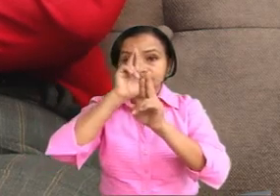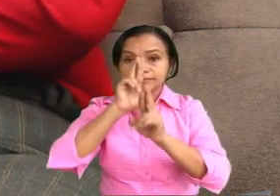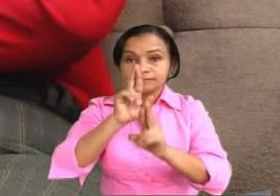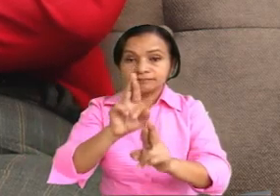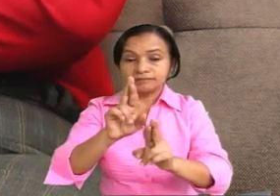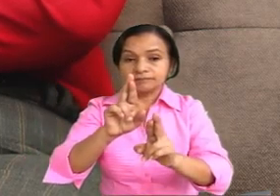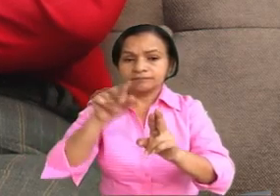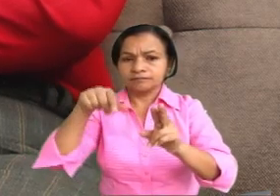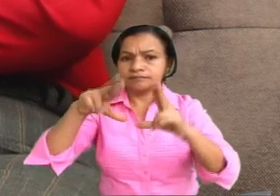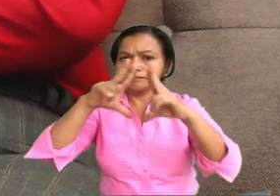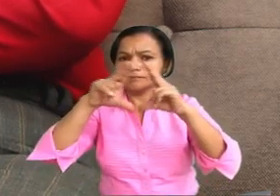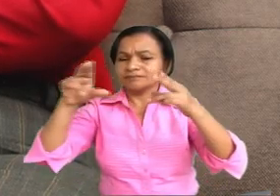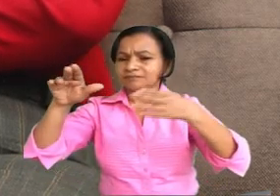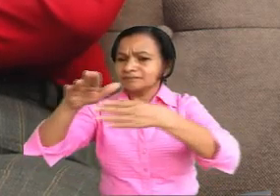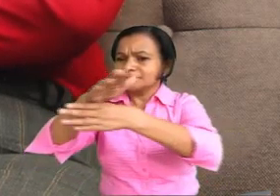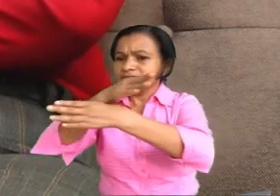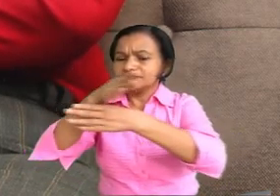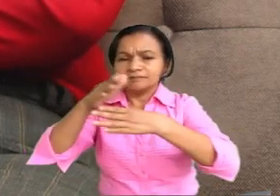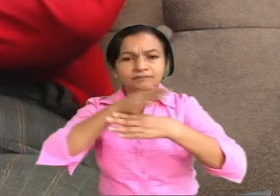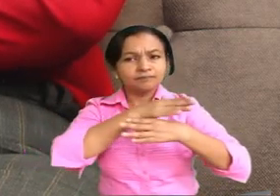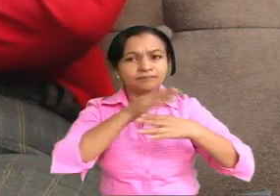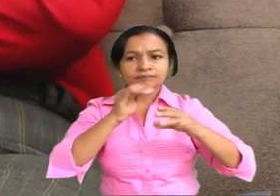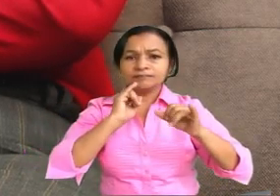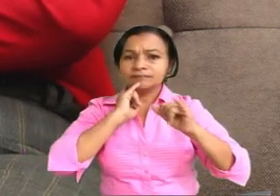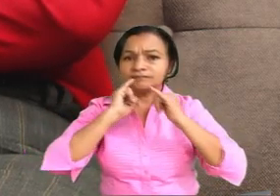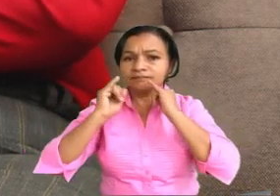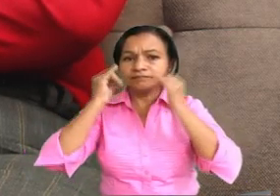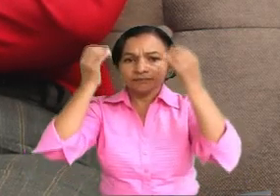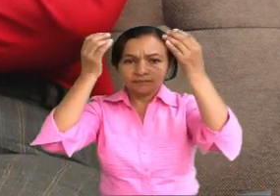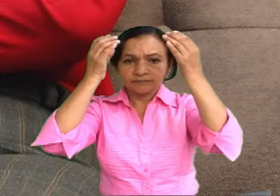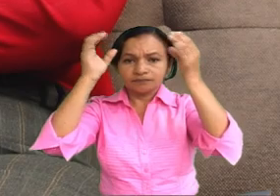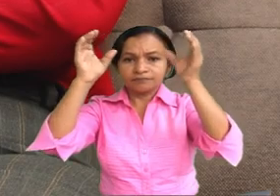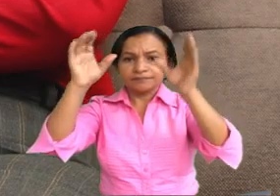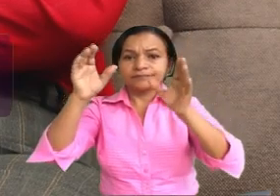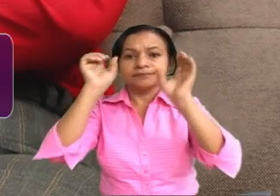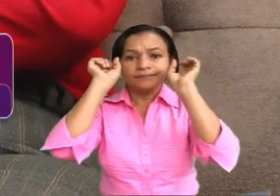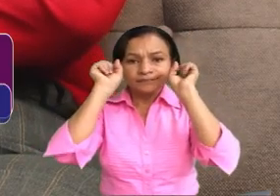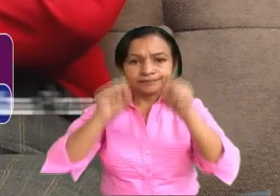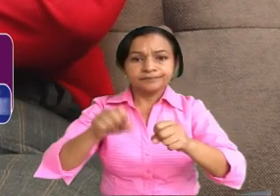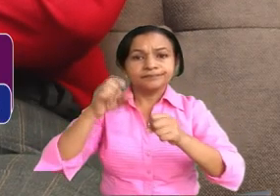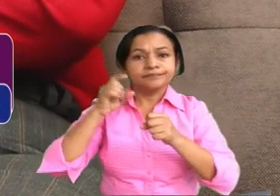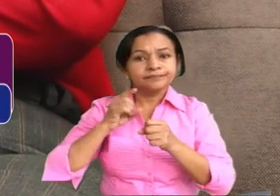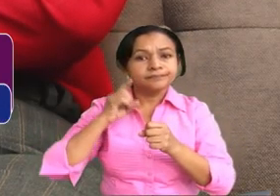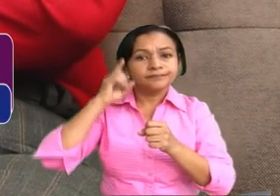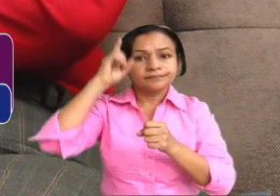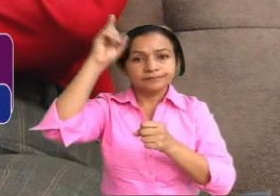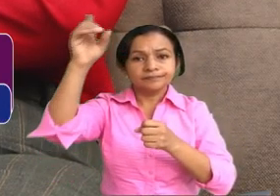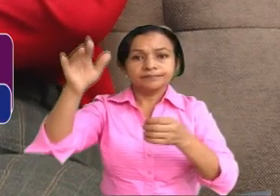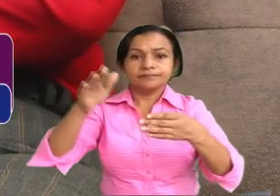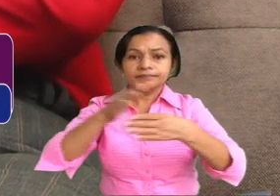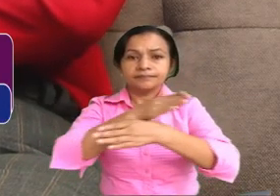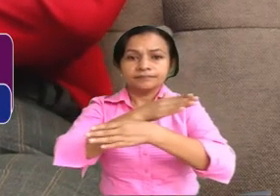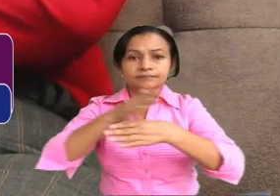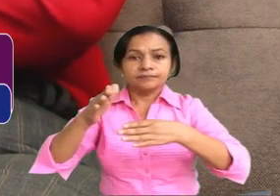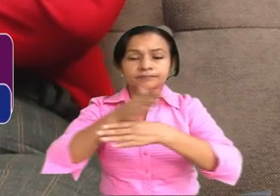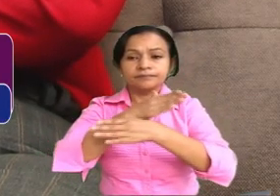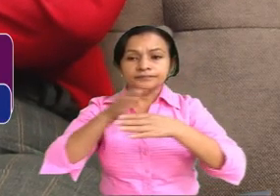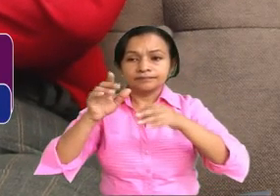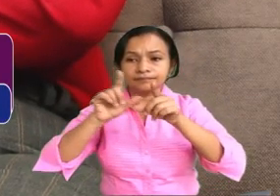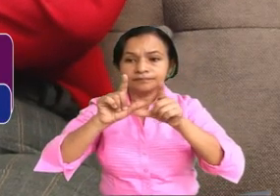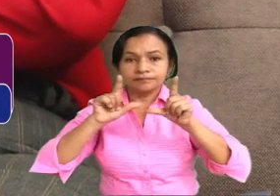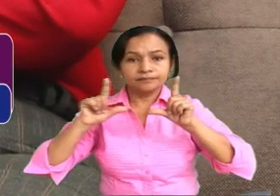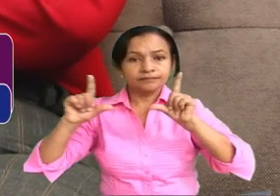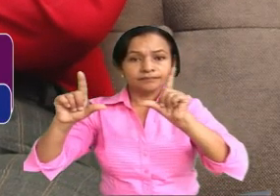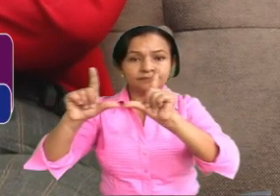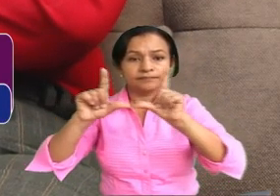país multiétnico y que además hemos avanzado en los diferentes lugares